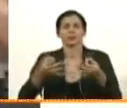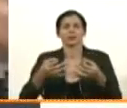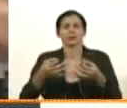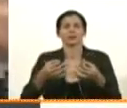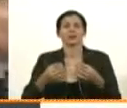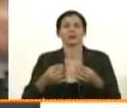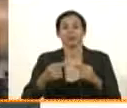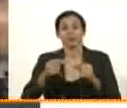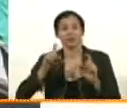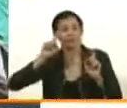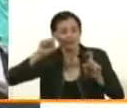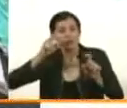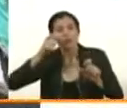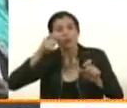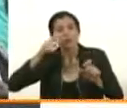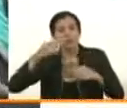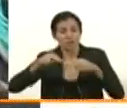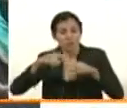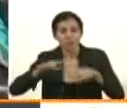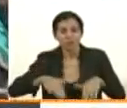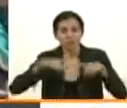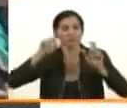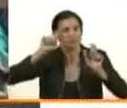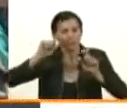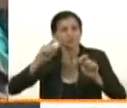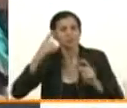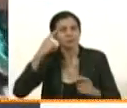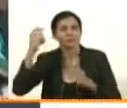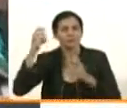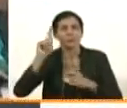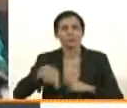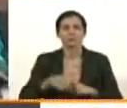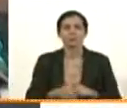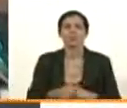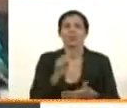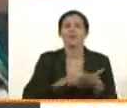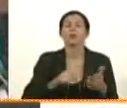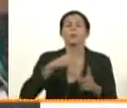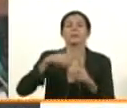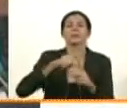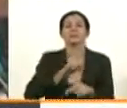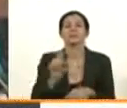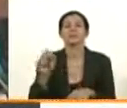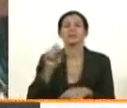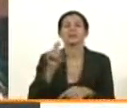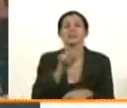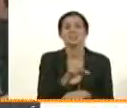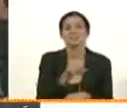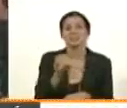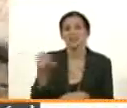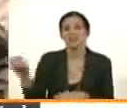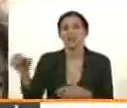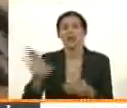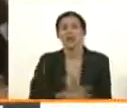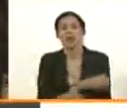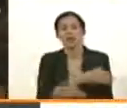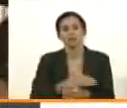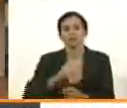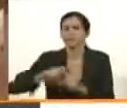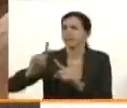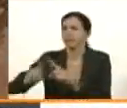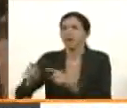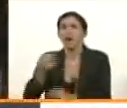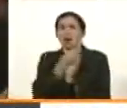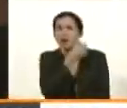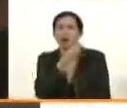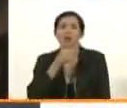nuevas generaciones por venir. El músico criollo fue el autor de más de 100 composiciones que han interpretado con orgullo artistas